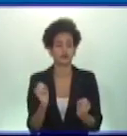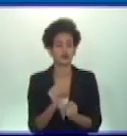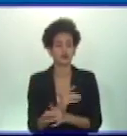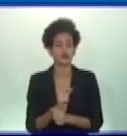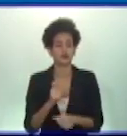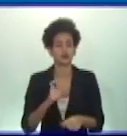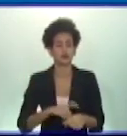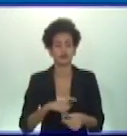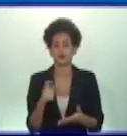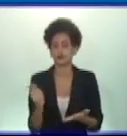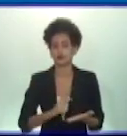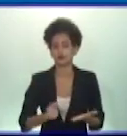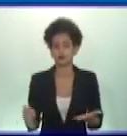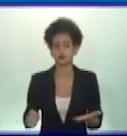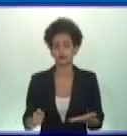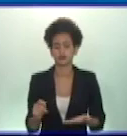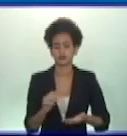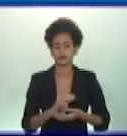escriban.